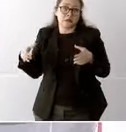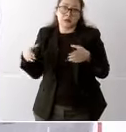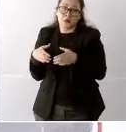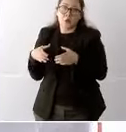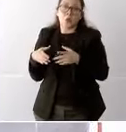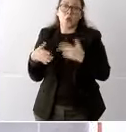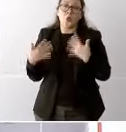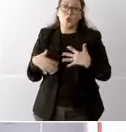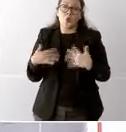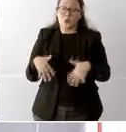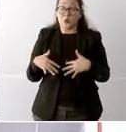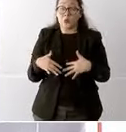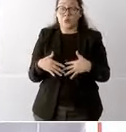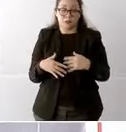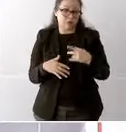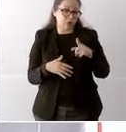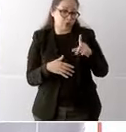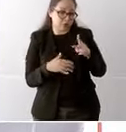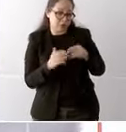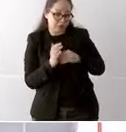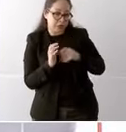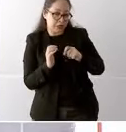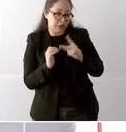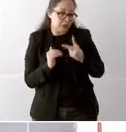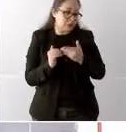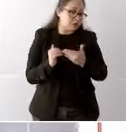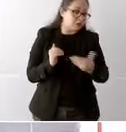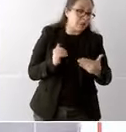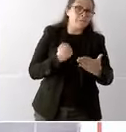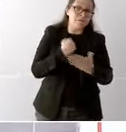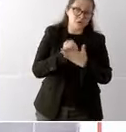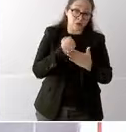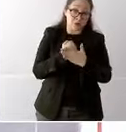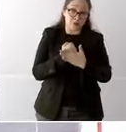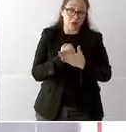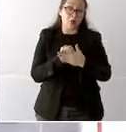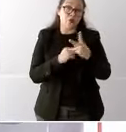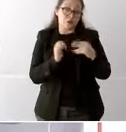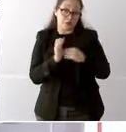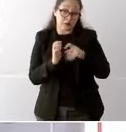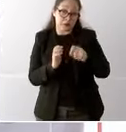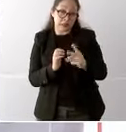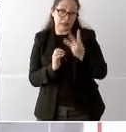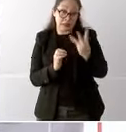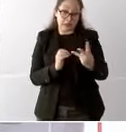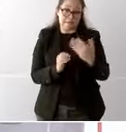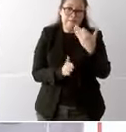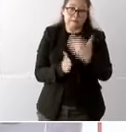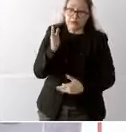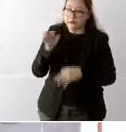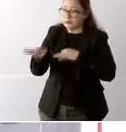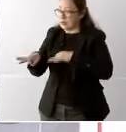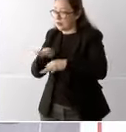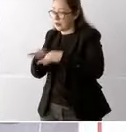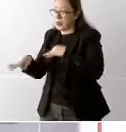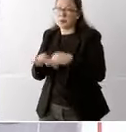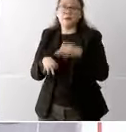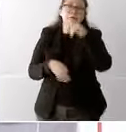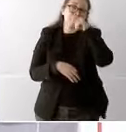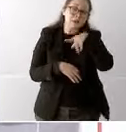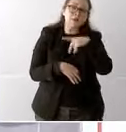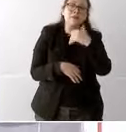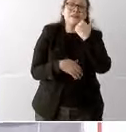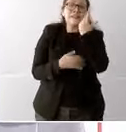todo este año y el próximo, mucho trabajo, pero también queremos